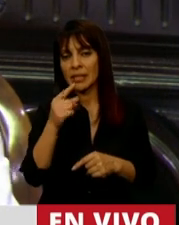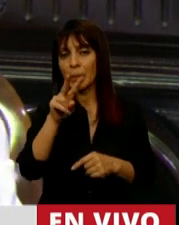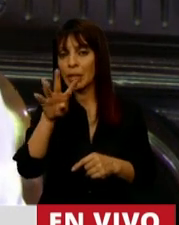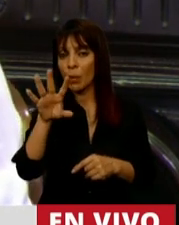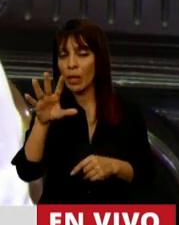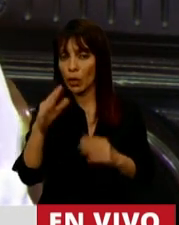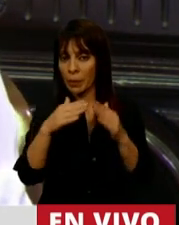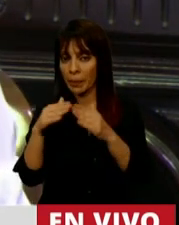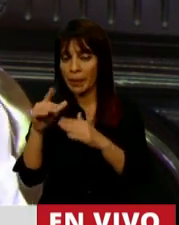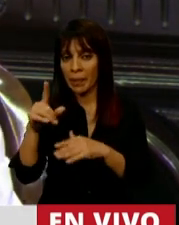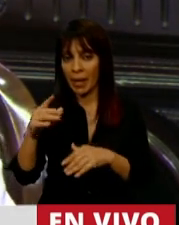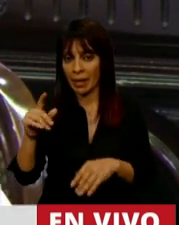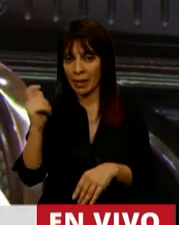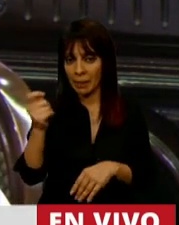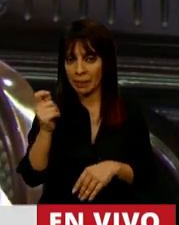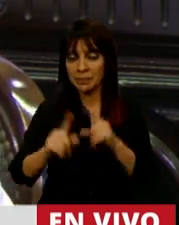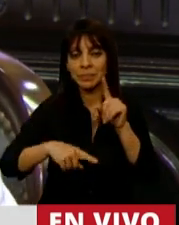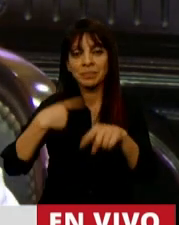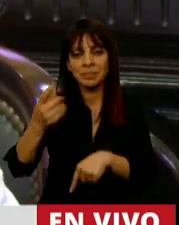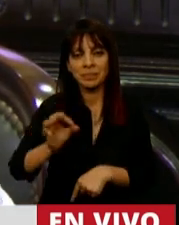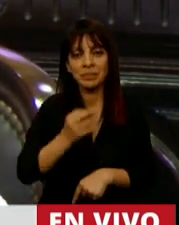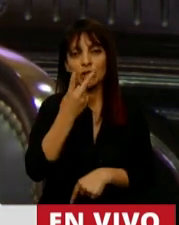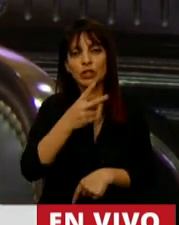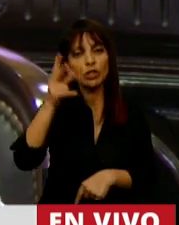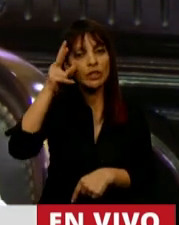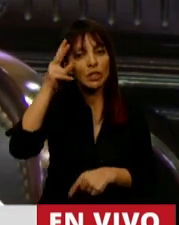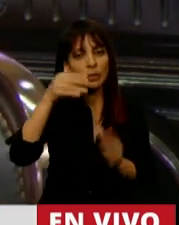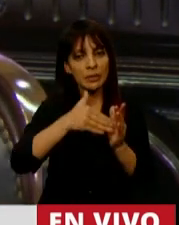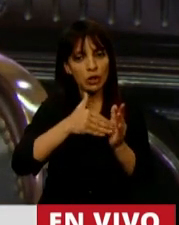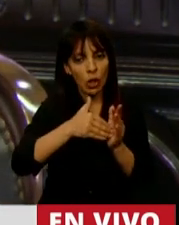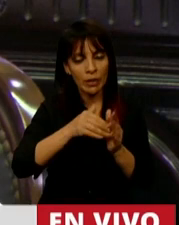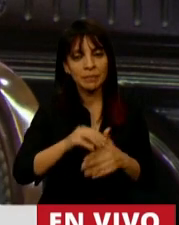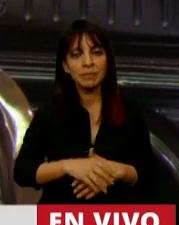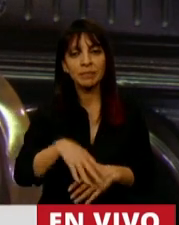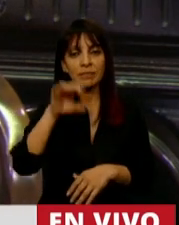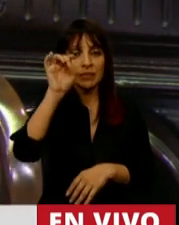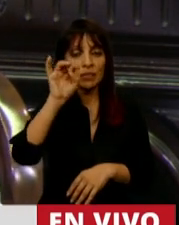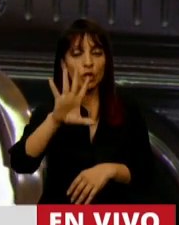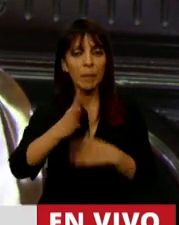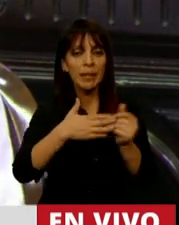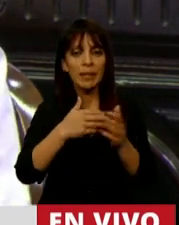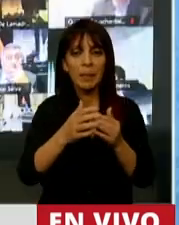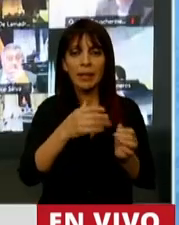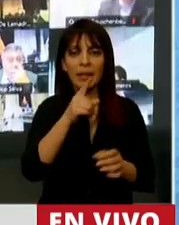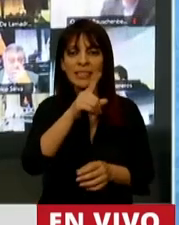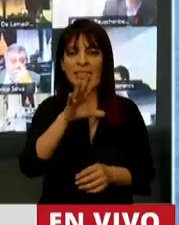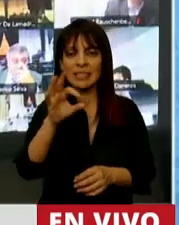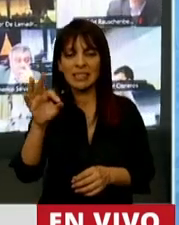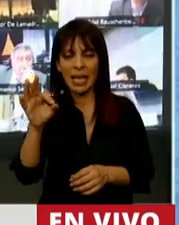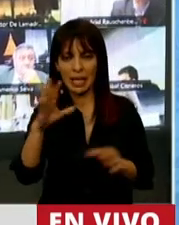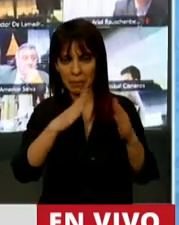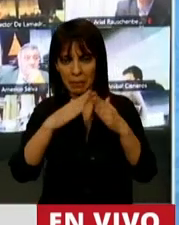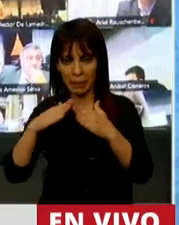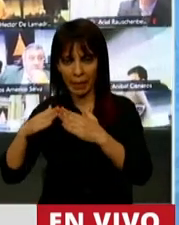Pampa, y para el año que viene, 288 millones que alcanzarían solo para hacer viviendas, para 100 viviendas,